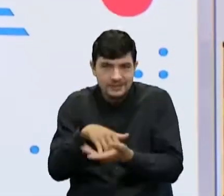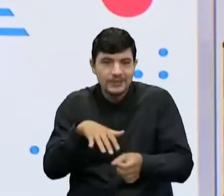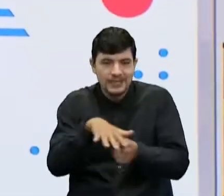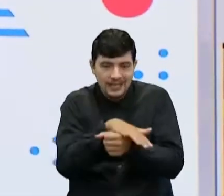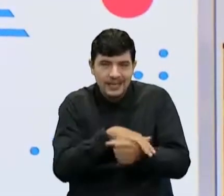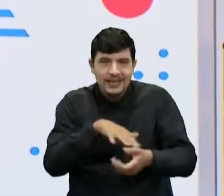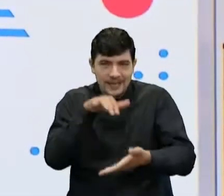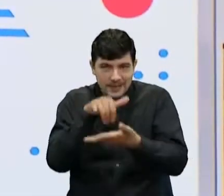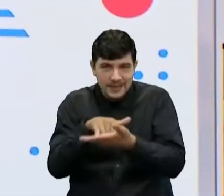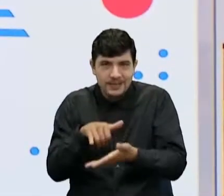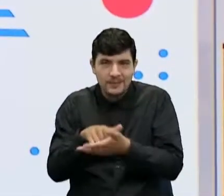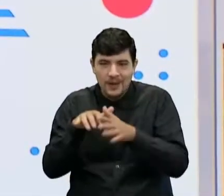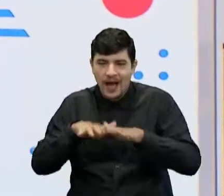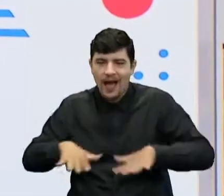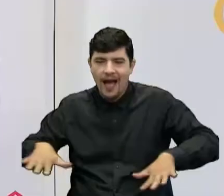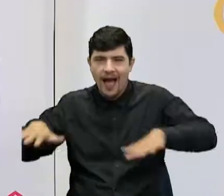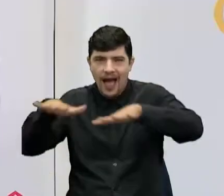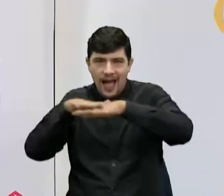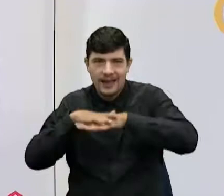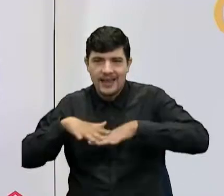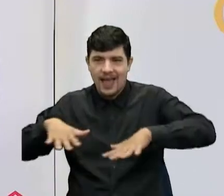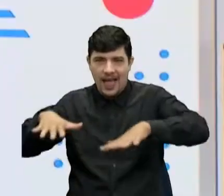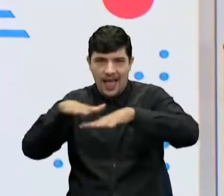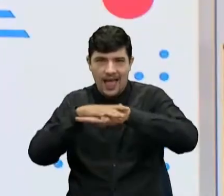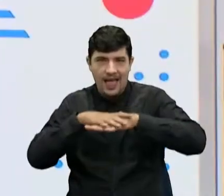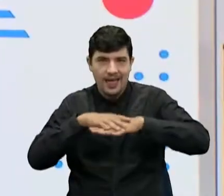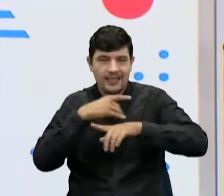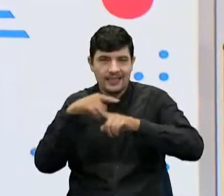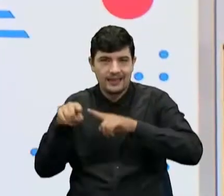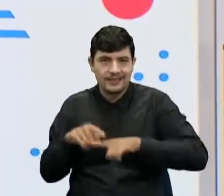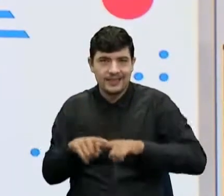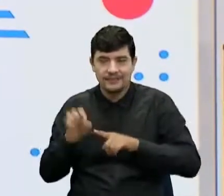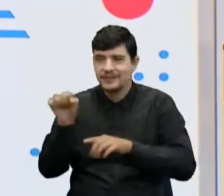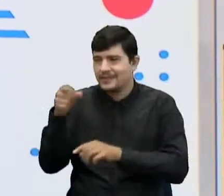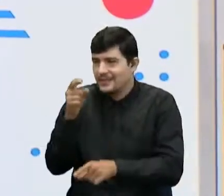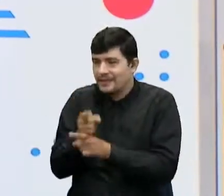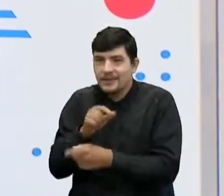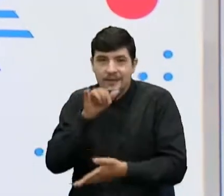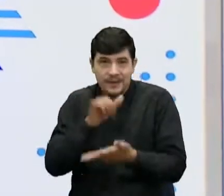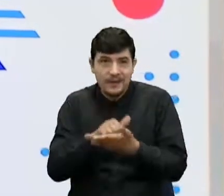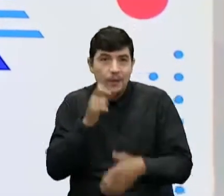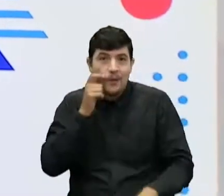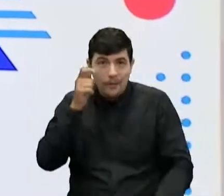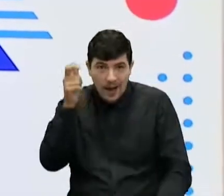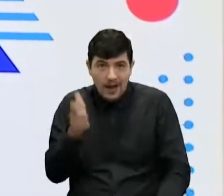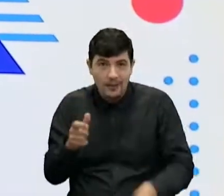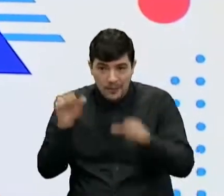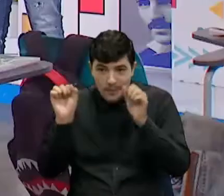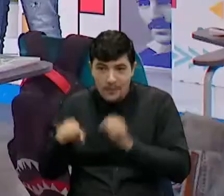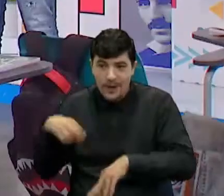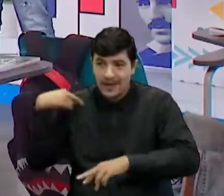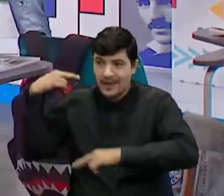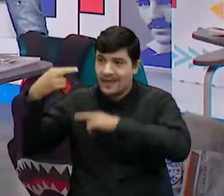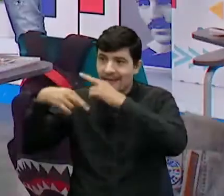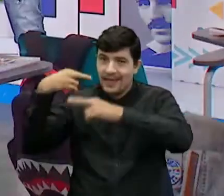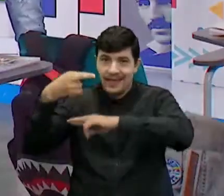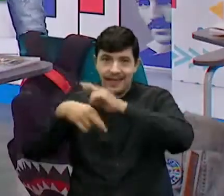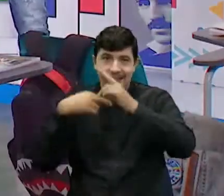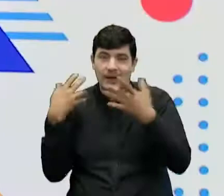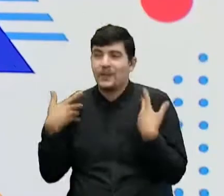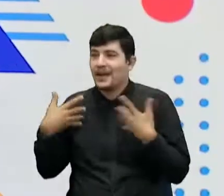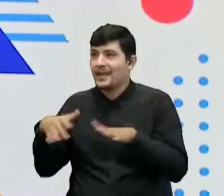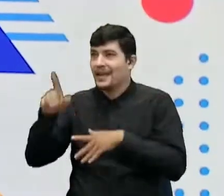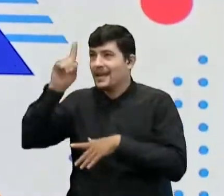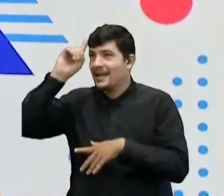Eso es lo de la ubicación geográfica ¿Cierto? Pues bueno El ser humano Si se puede reproducir Así sea De un departamento Norte